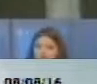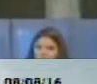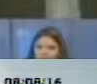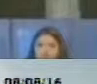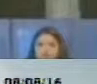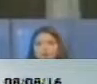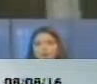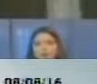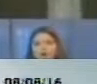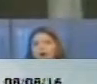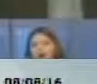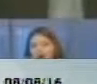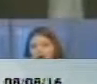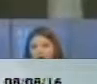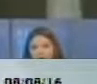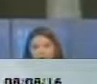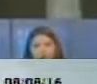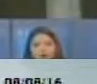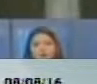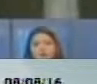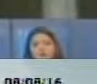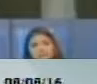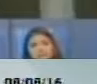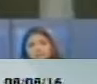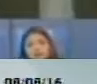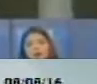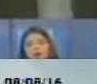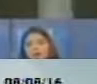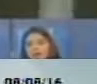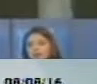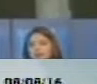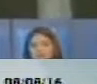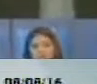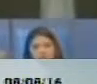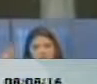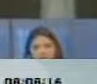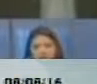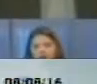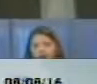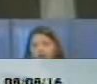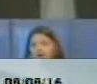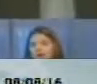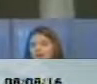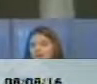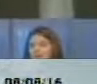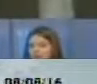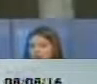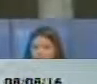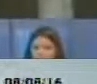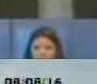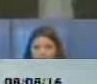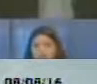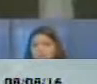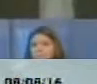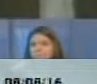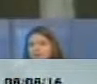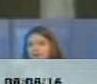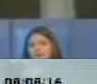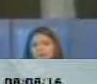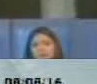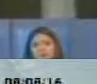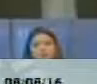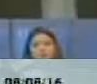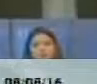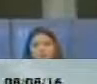el suministro de agua, con el acceso a la electricidad, con la vivienda campesina, la vivienda para los pescadores,